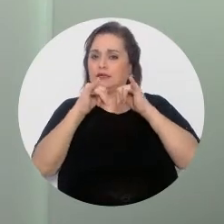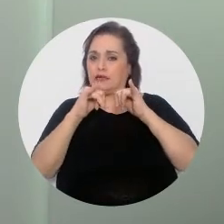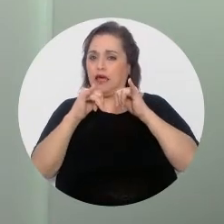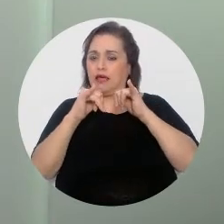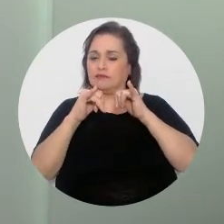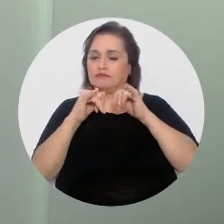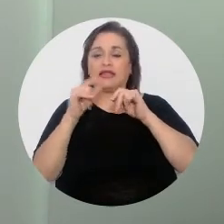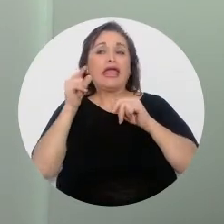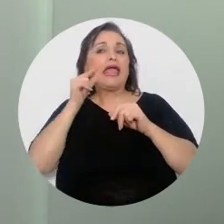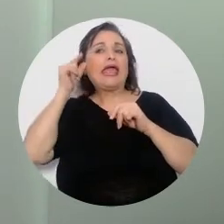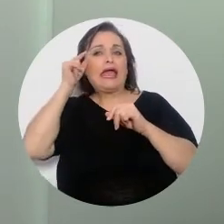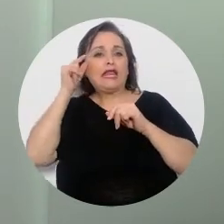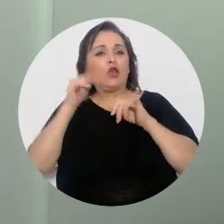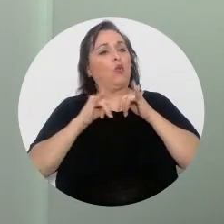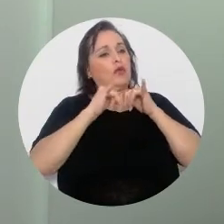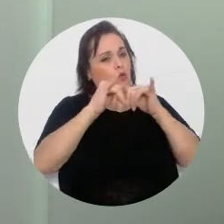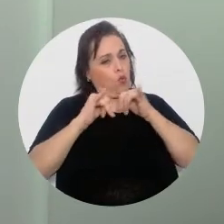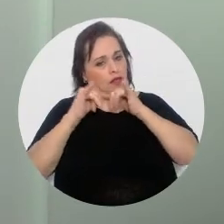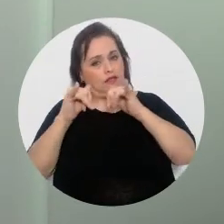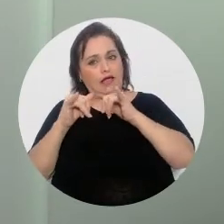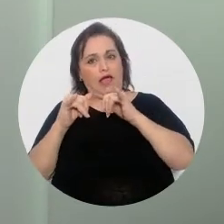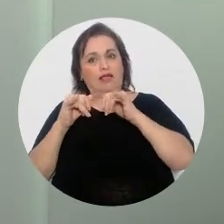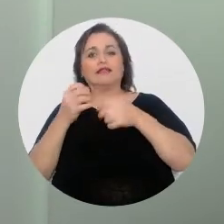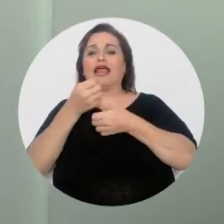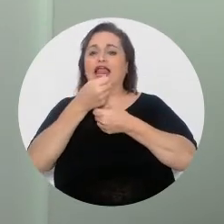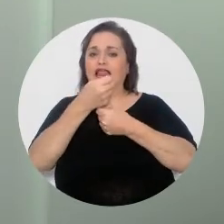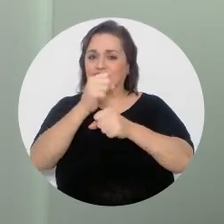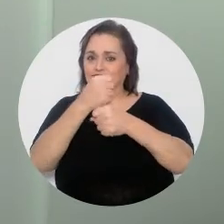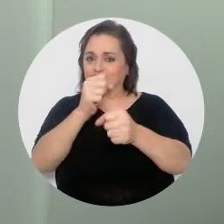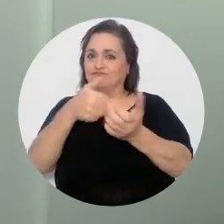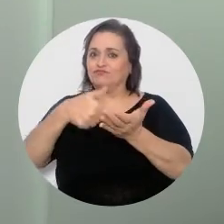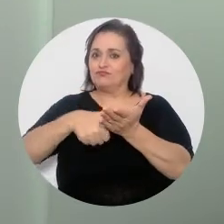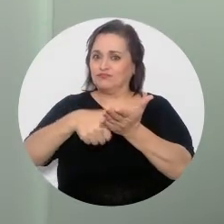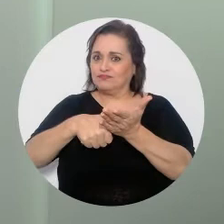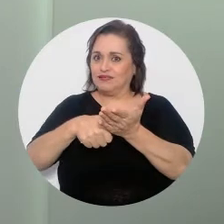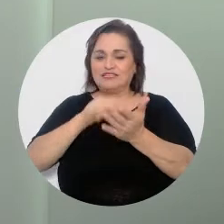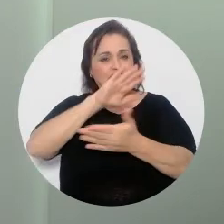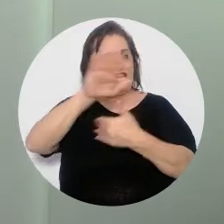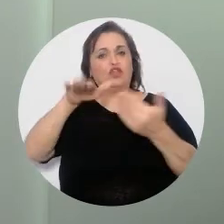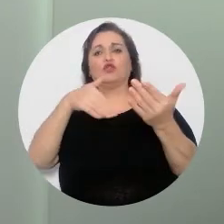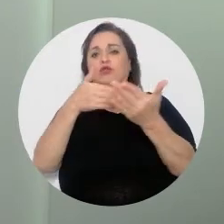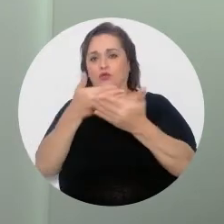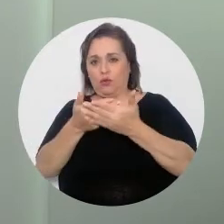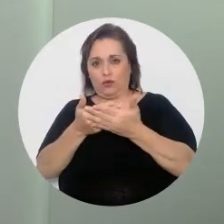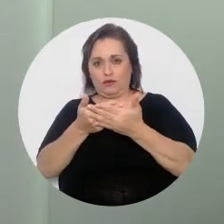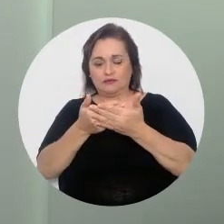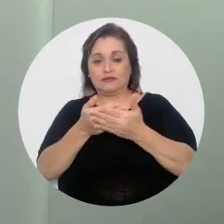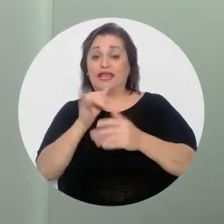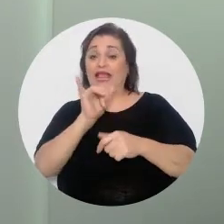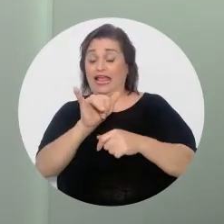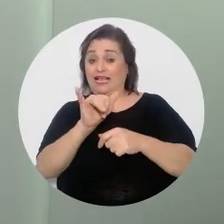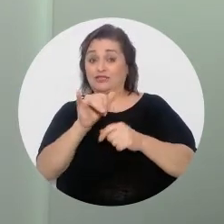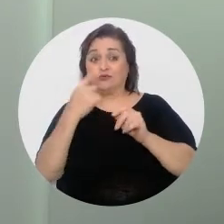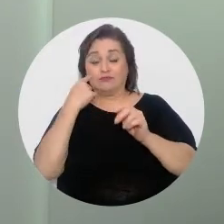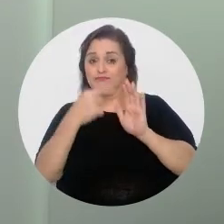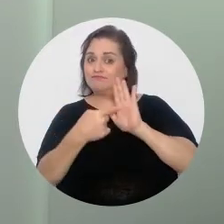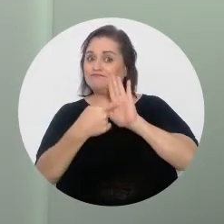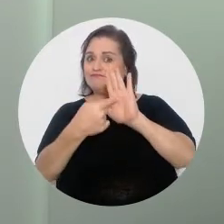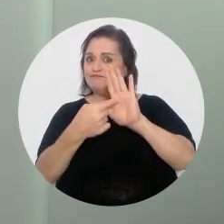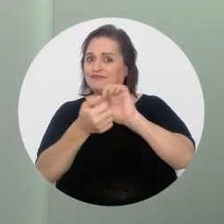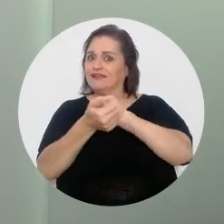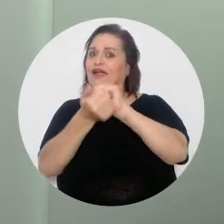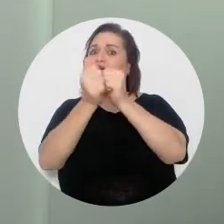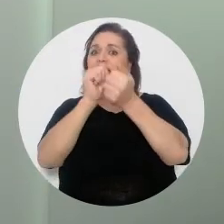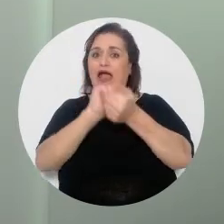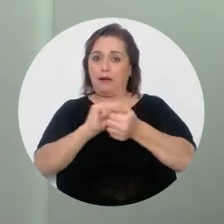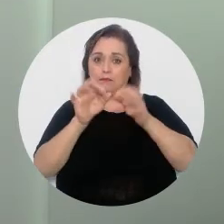y alternancia en materia de género en estas elecciones municipales y en todas, ¿verdad? Pero esto marca